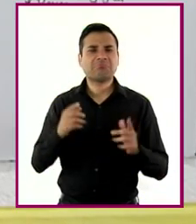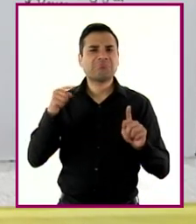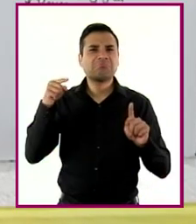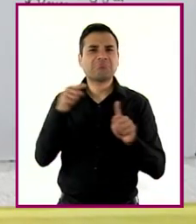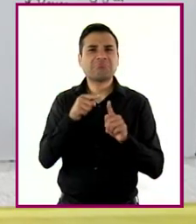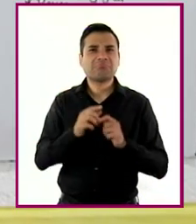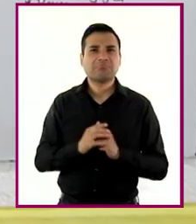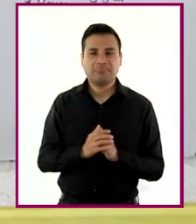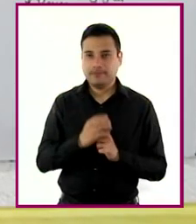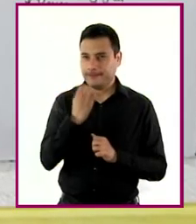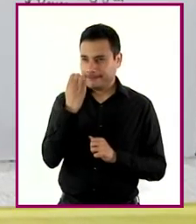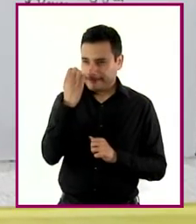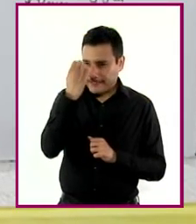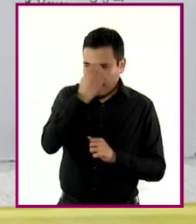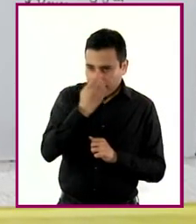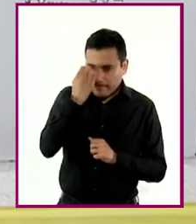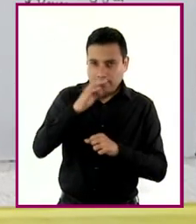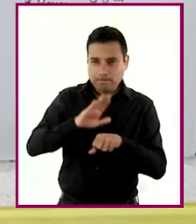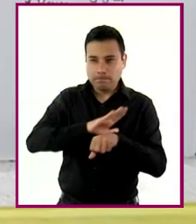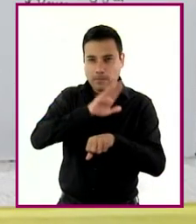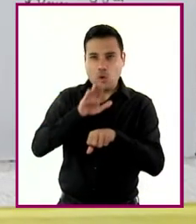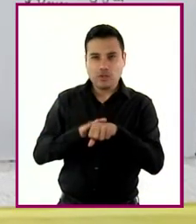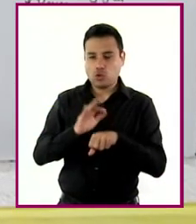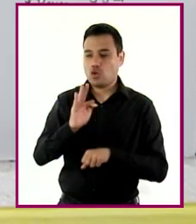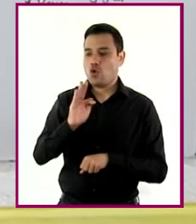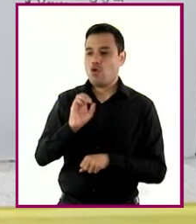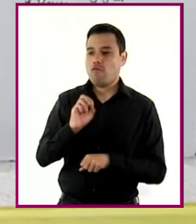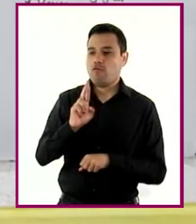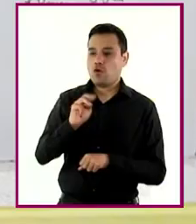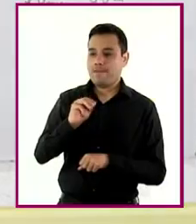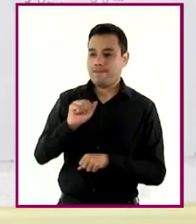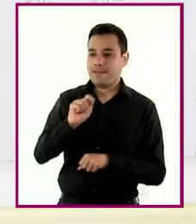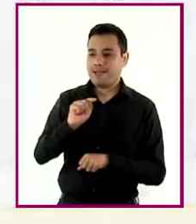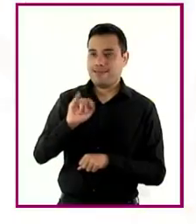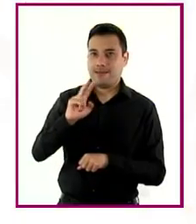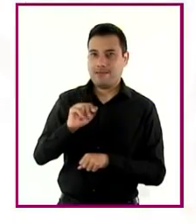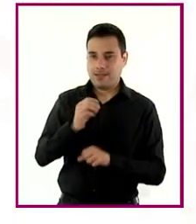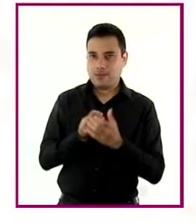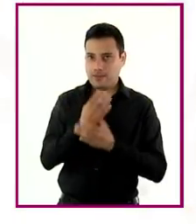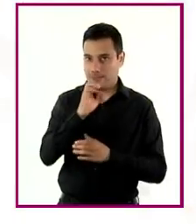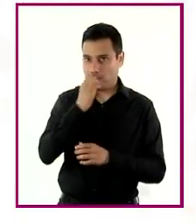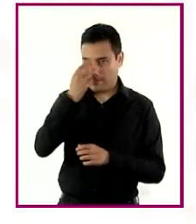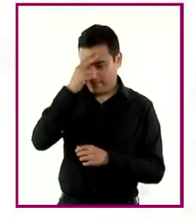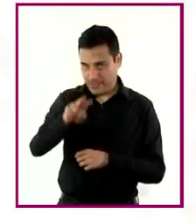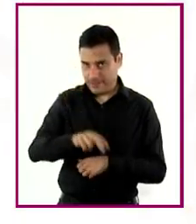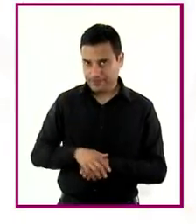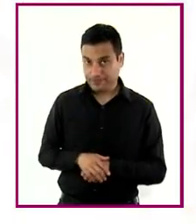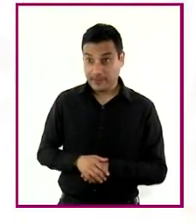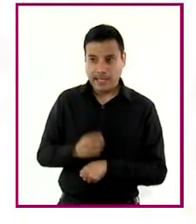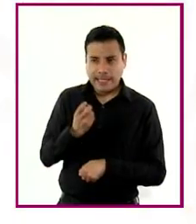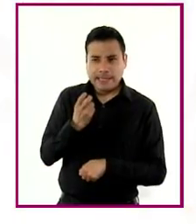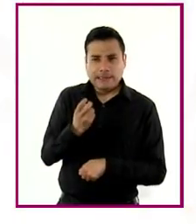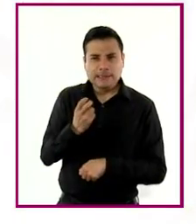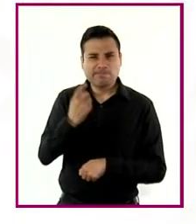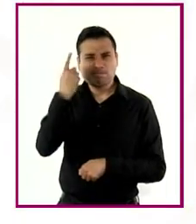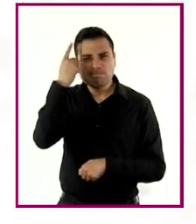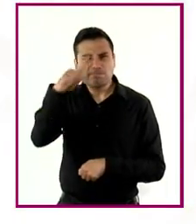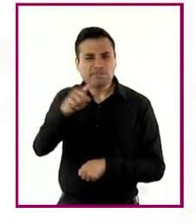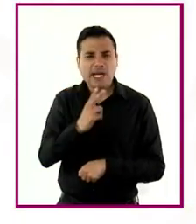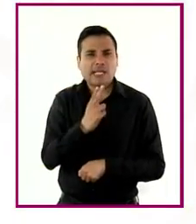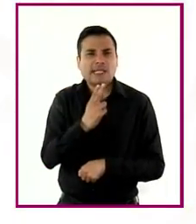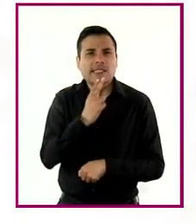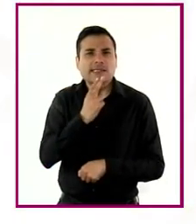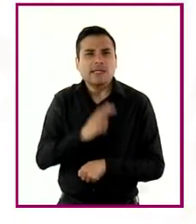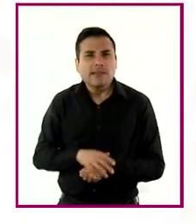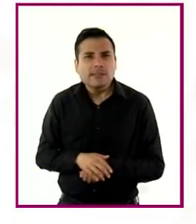evaluación formativa en la nueva escuela mexicana, la cual es una herramienta pedagógica que